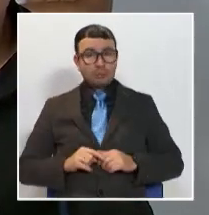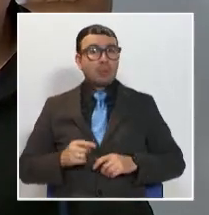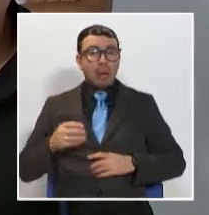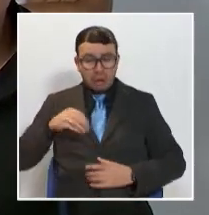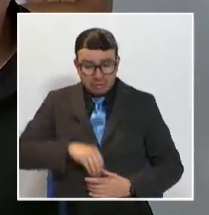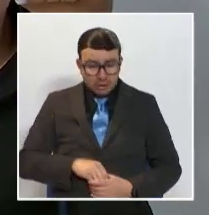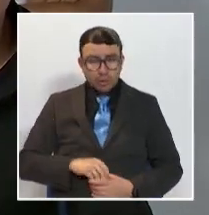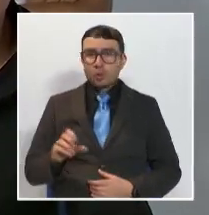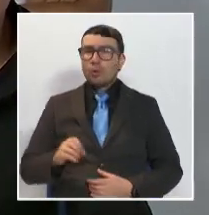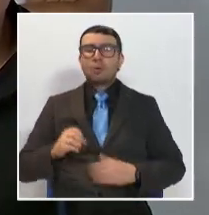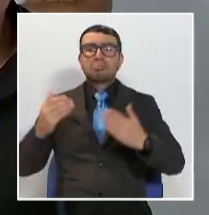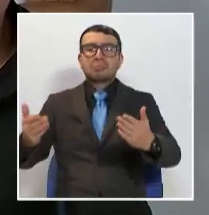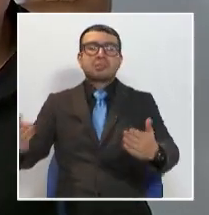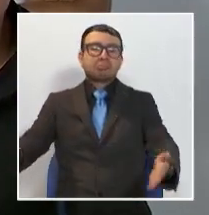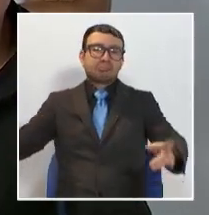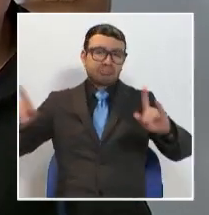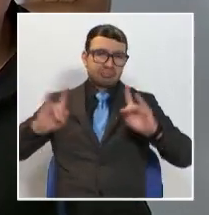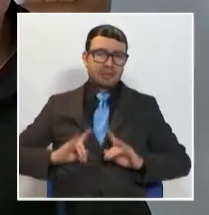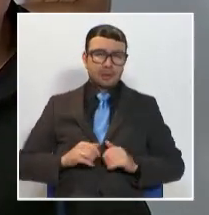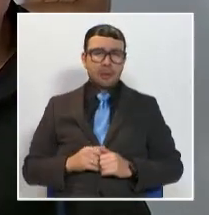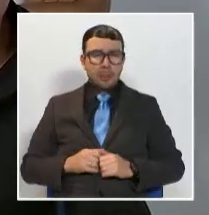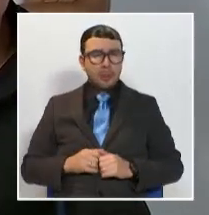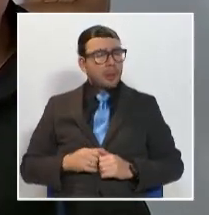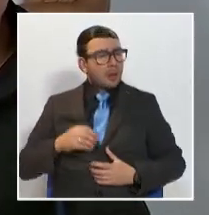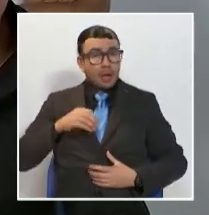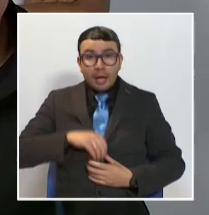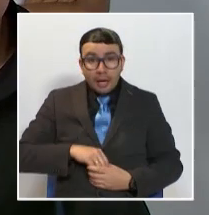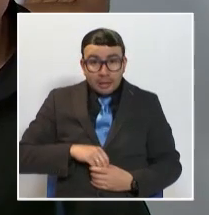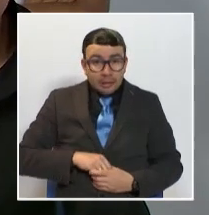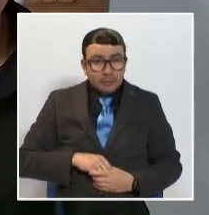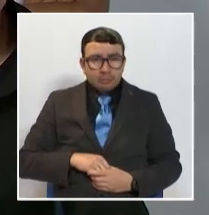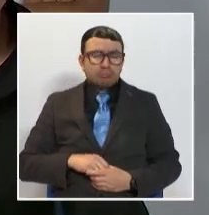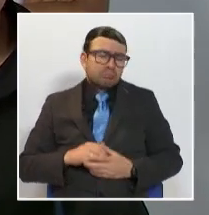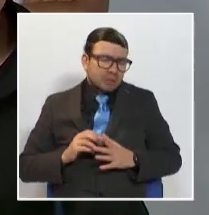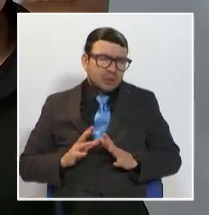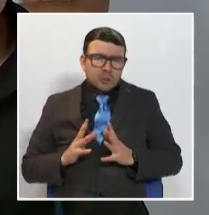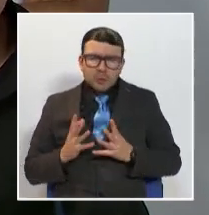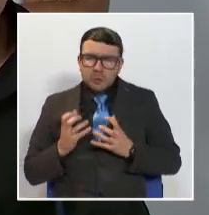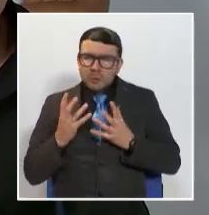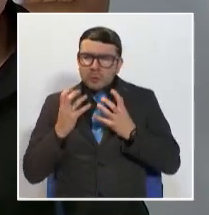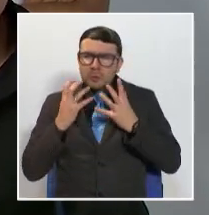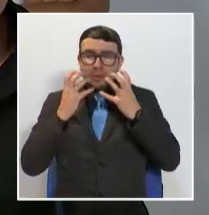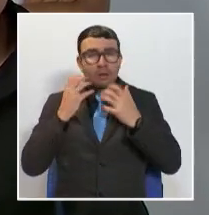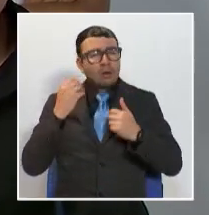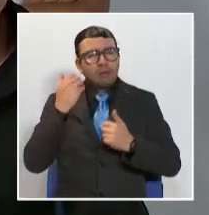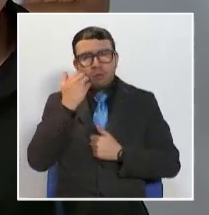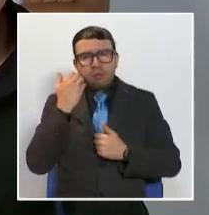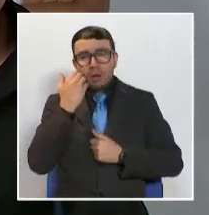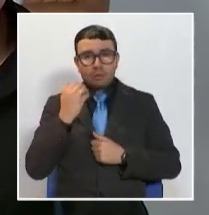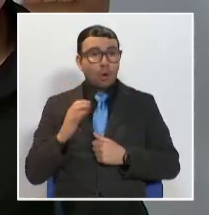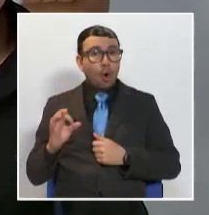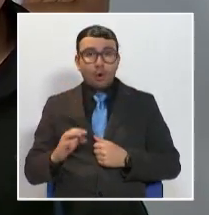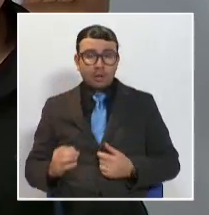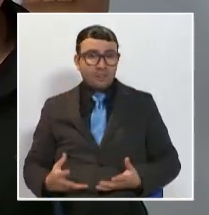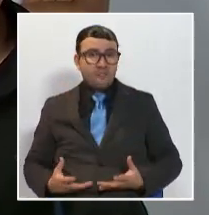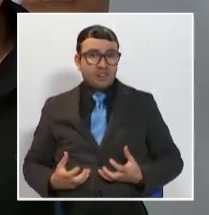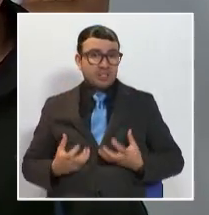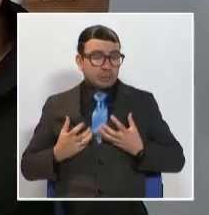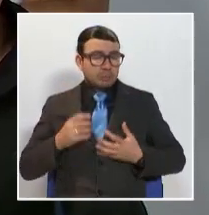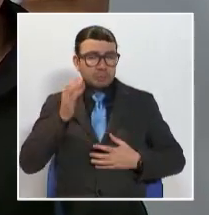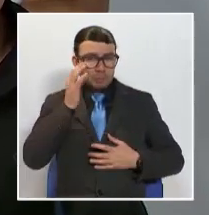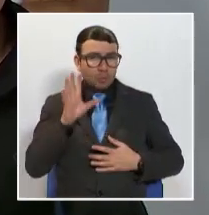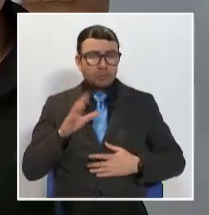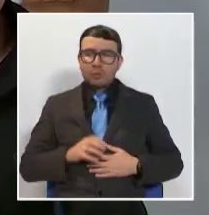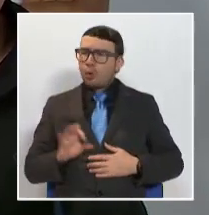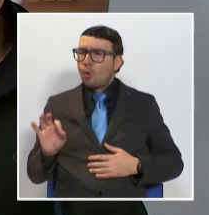interno o externo. Como les dije, el factor interno principalmente puede ser el estrés, una enfermedad o una infección también, o otro tipo